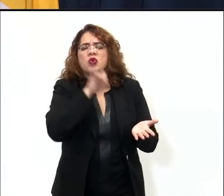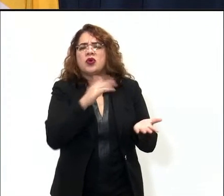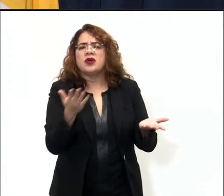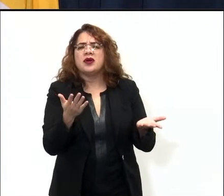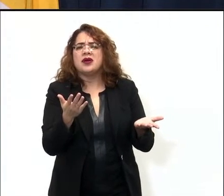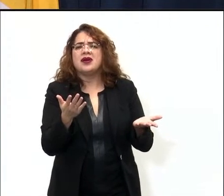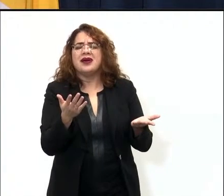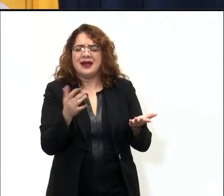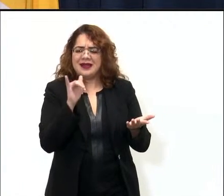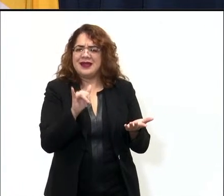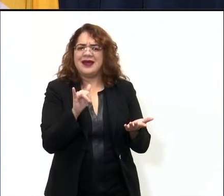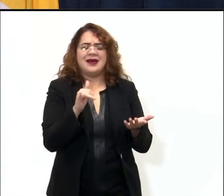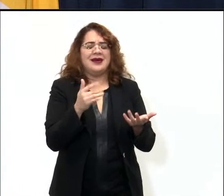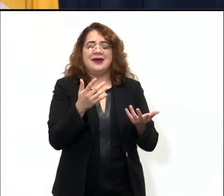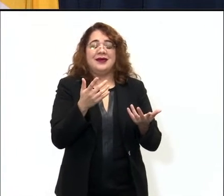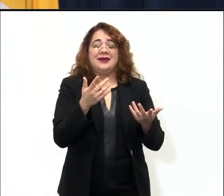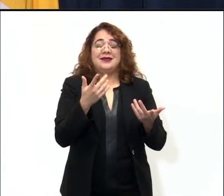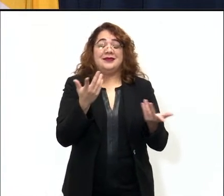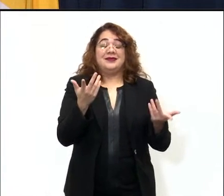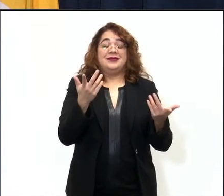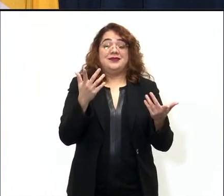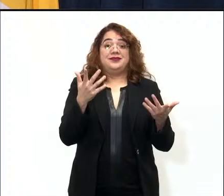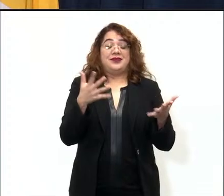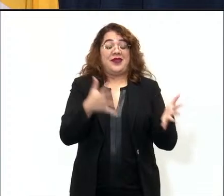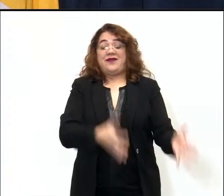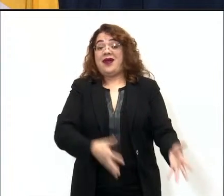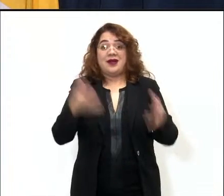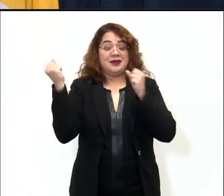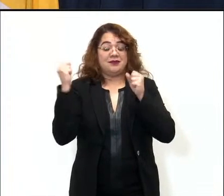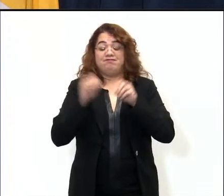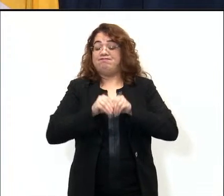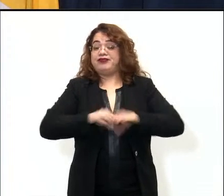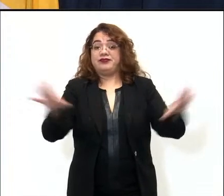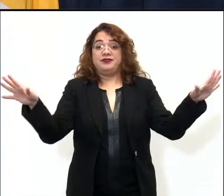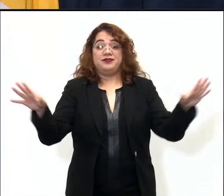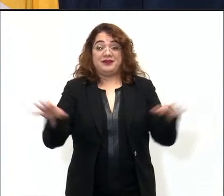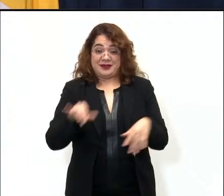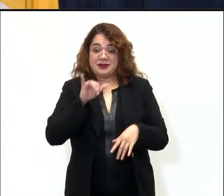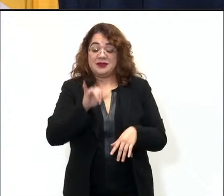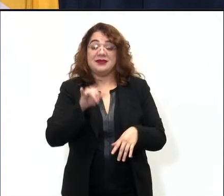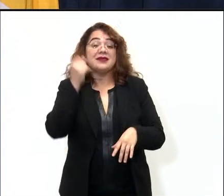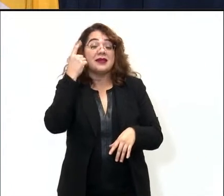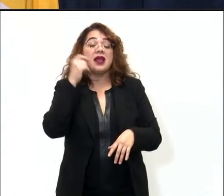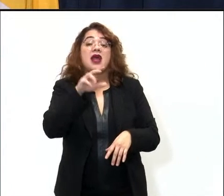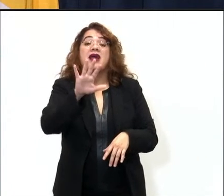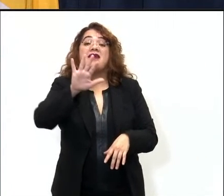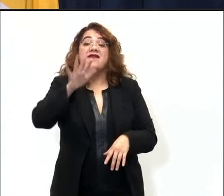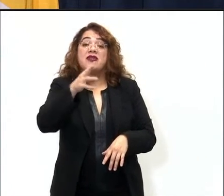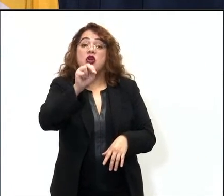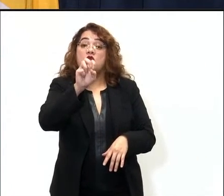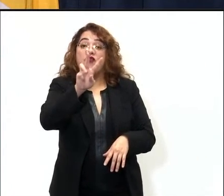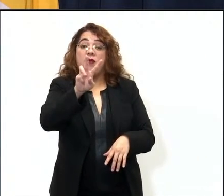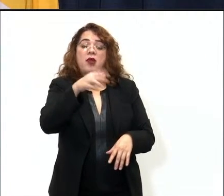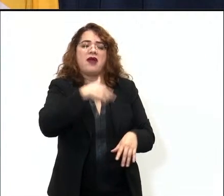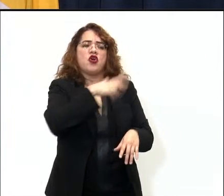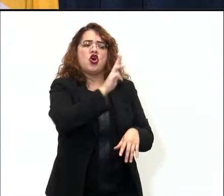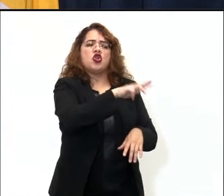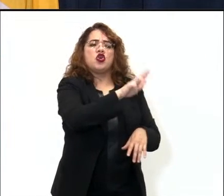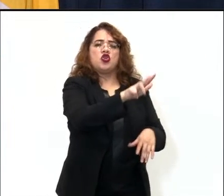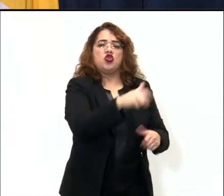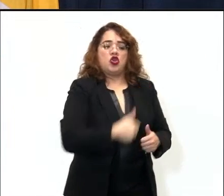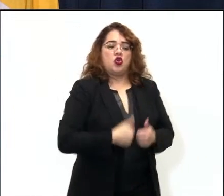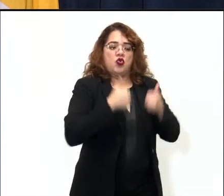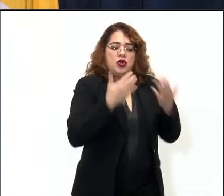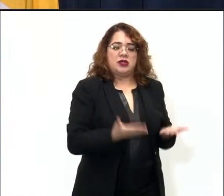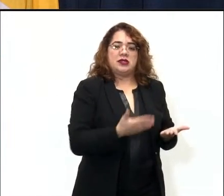mes más reciente de diciembre. En cuanto al hospital, el 5 de noviembre teníamos 33 residentes de Long